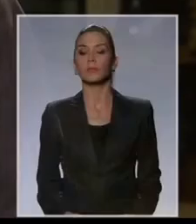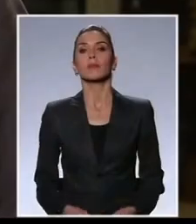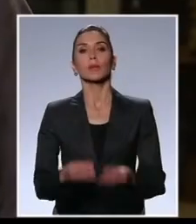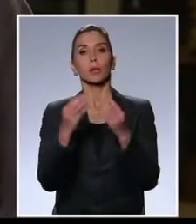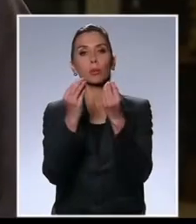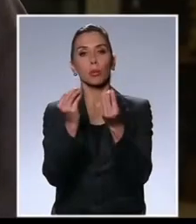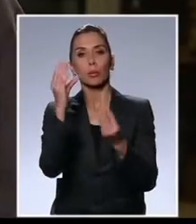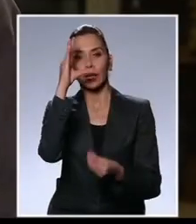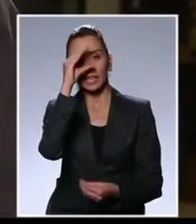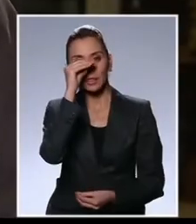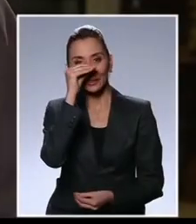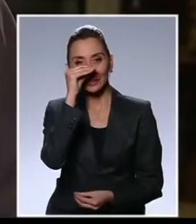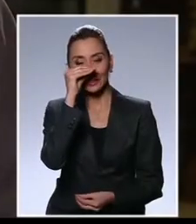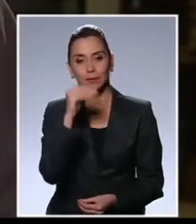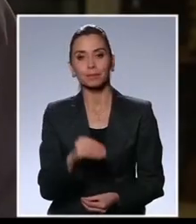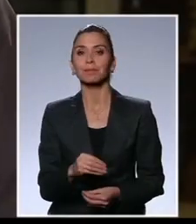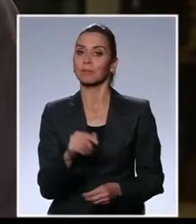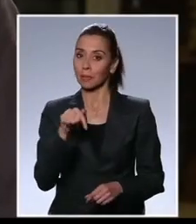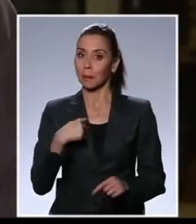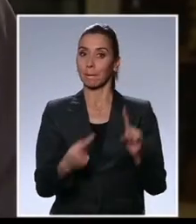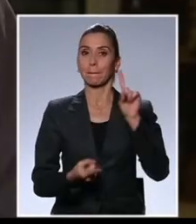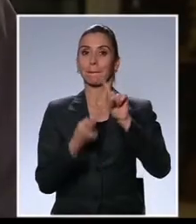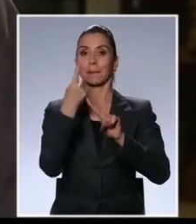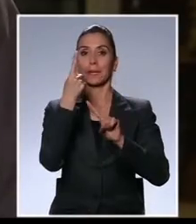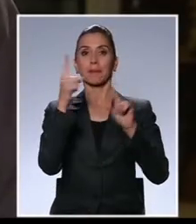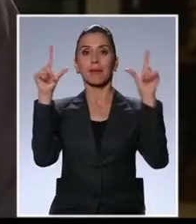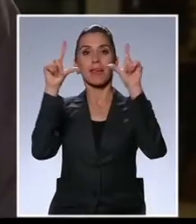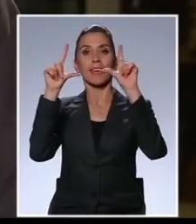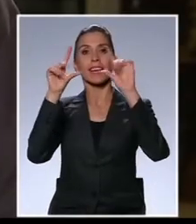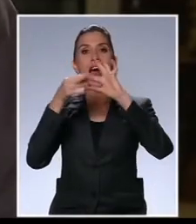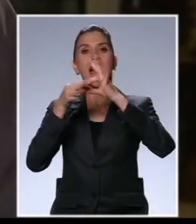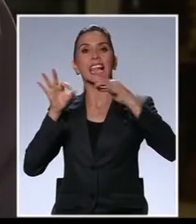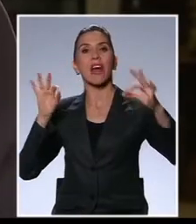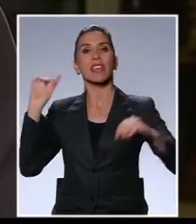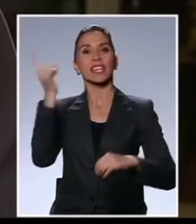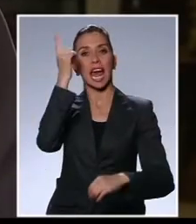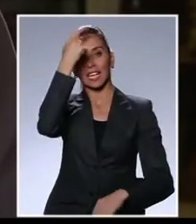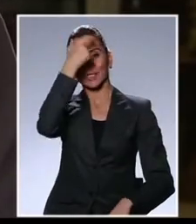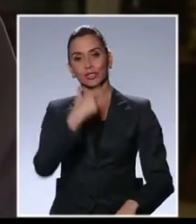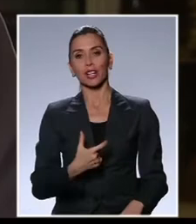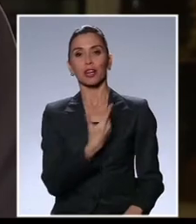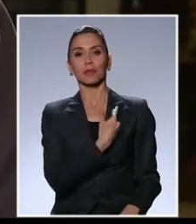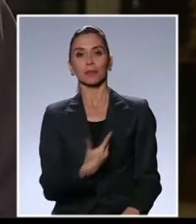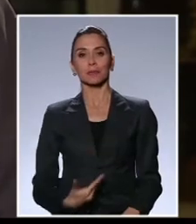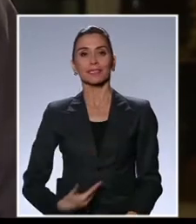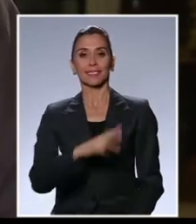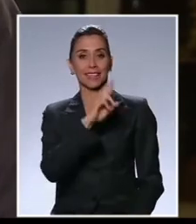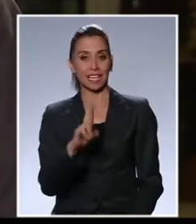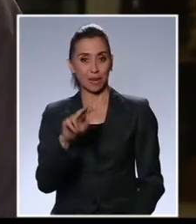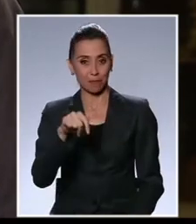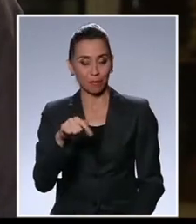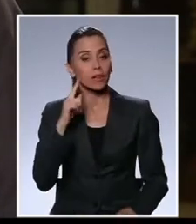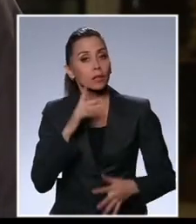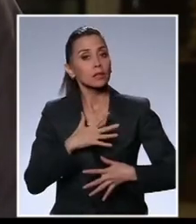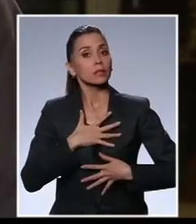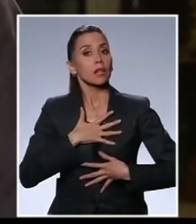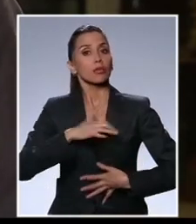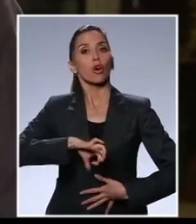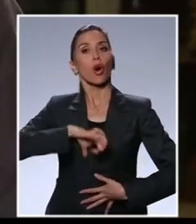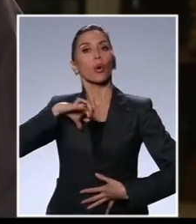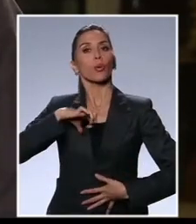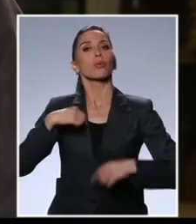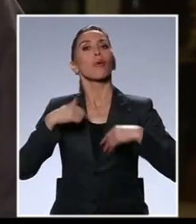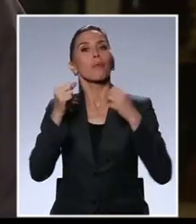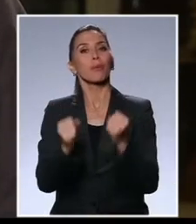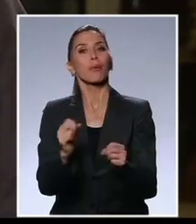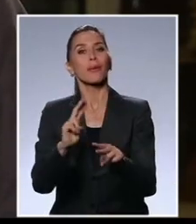muy buenas noches Esta es mi primera Cadena Nacional como presidenta de la República y me siento orgullosa de